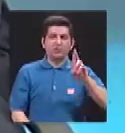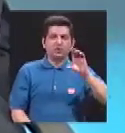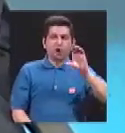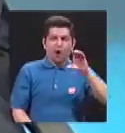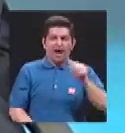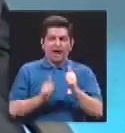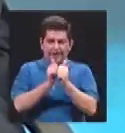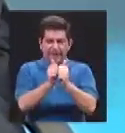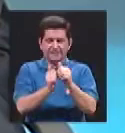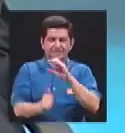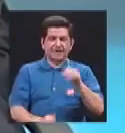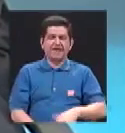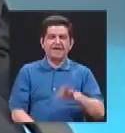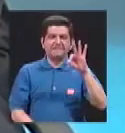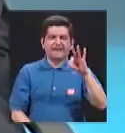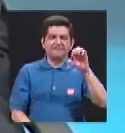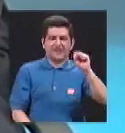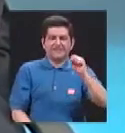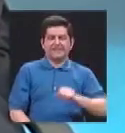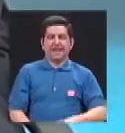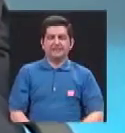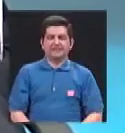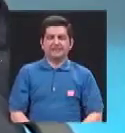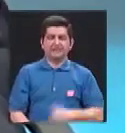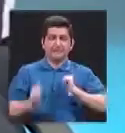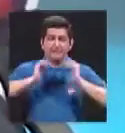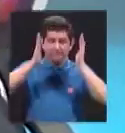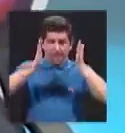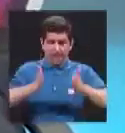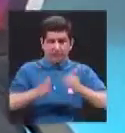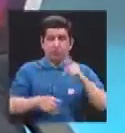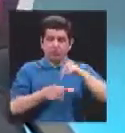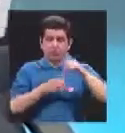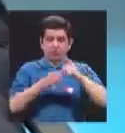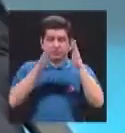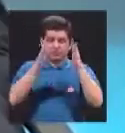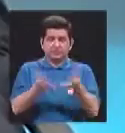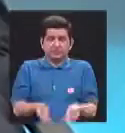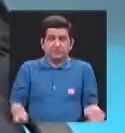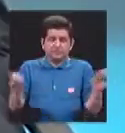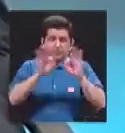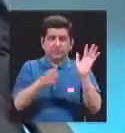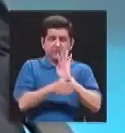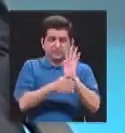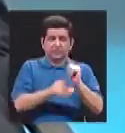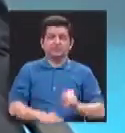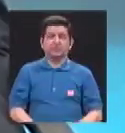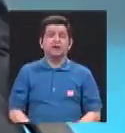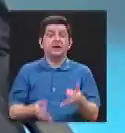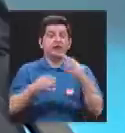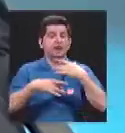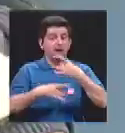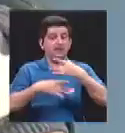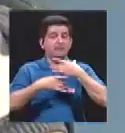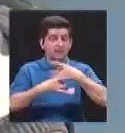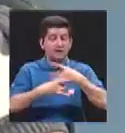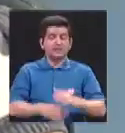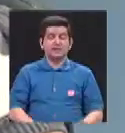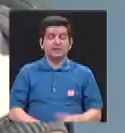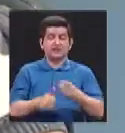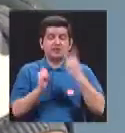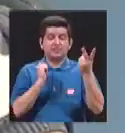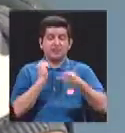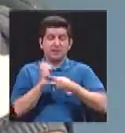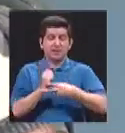con Rocío Carranza y con Fabián Sales, actores protagonistas de esta película. Interesante porque